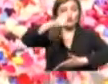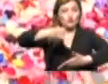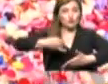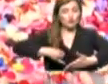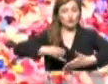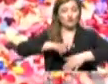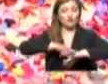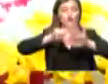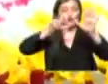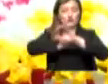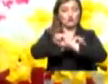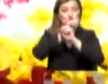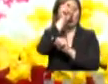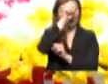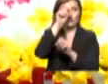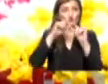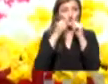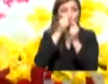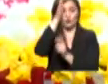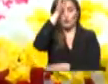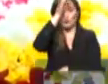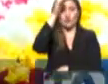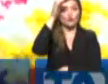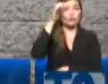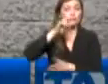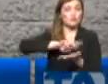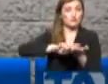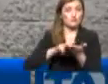mañana de este domingo, grupos de católicos se